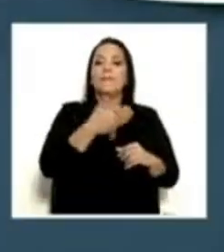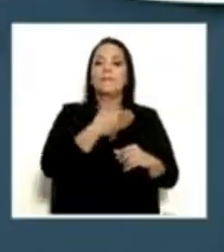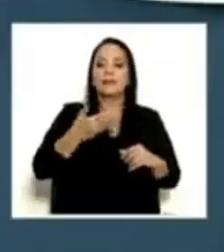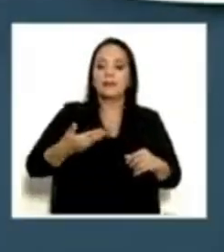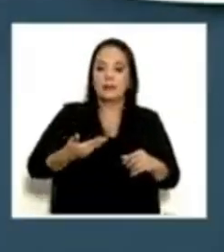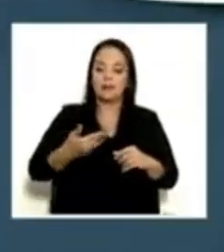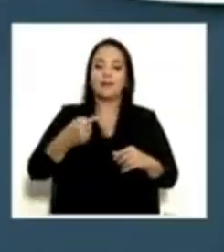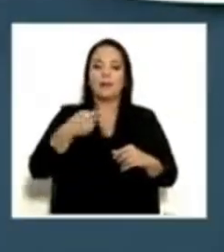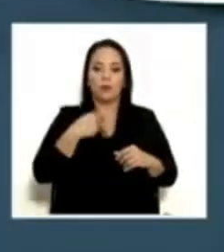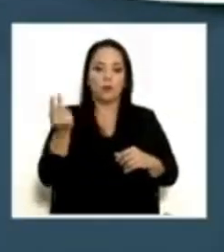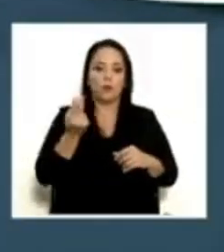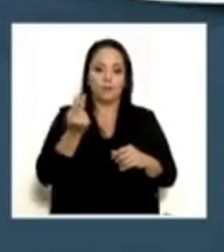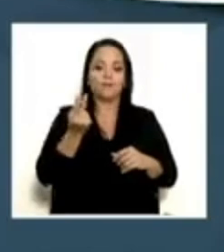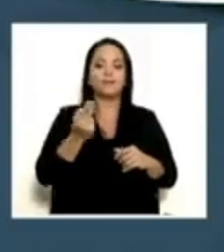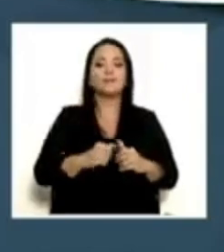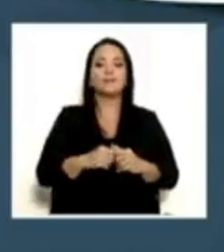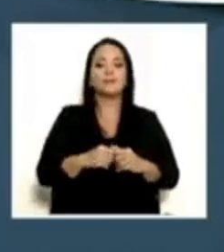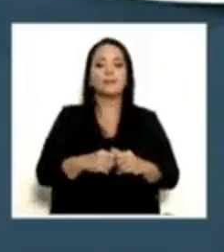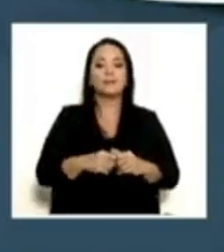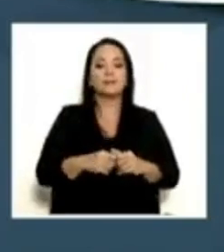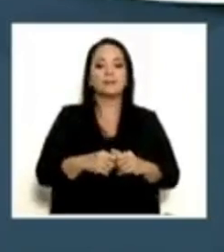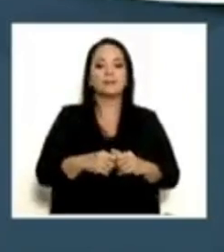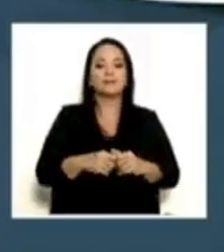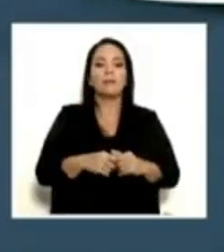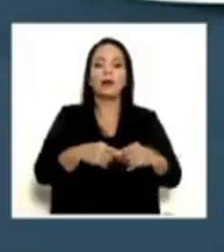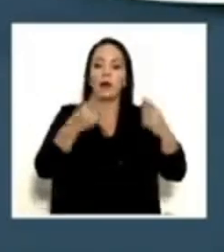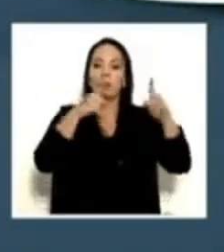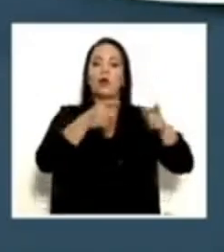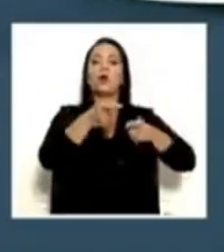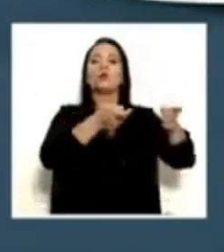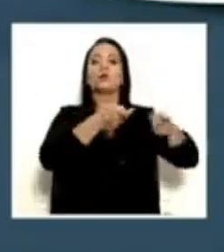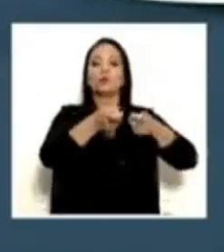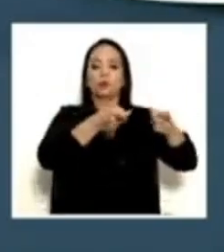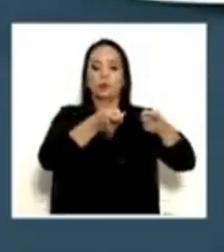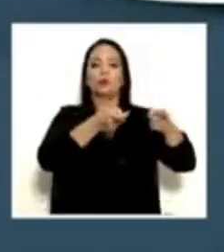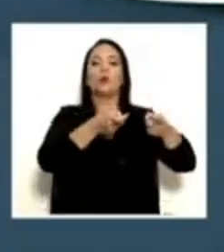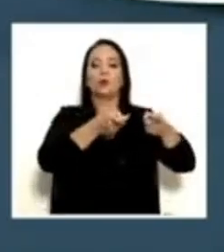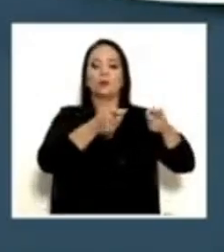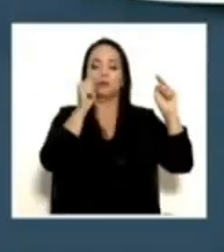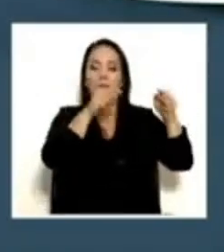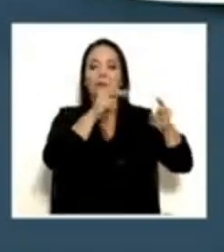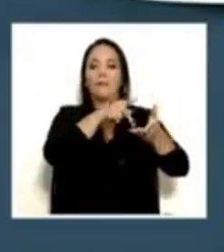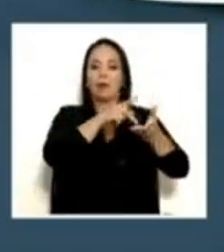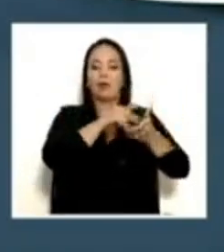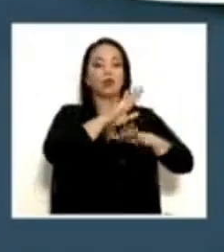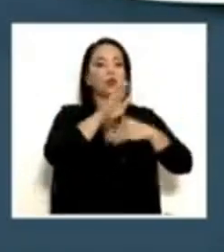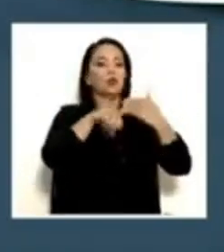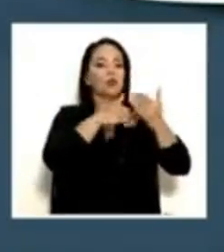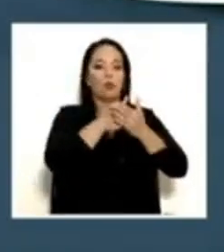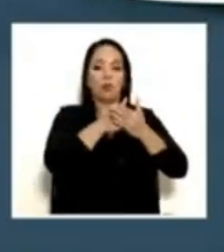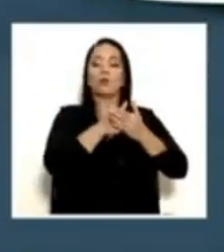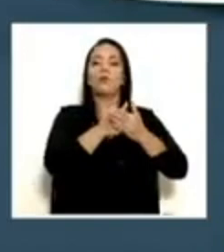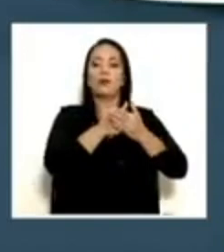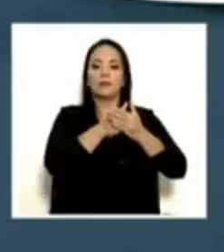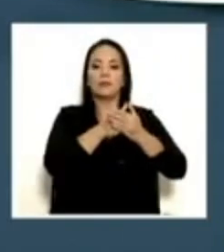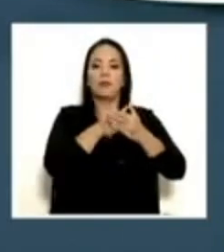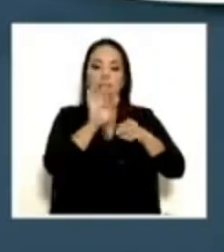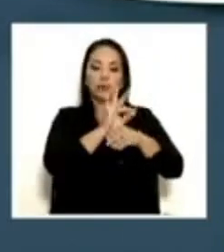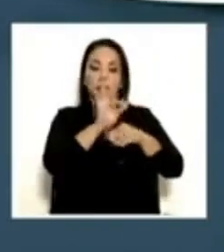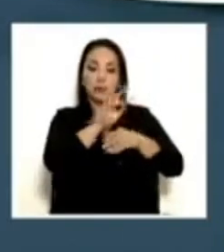su servidor, para que tengamos el control administrativo y todas las funciones que ejercía el área de